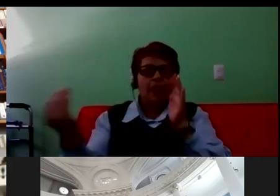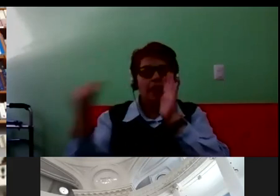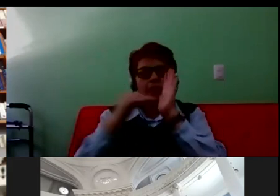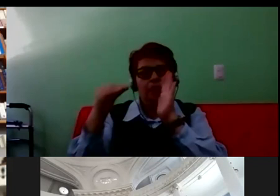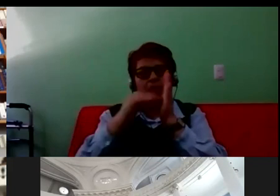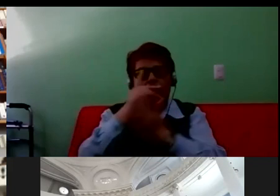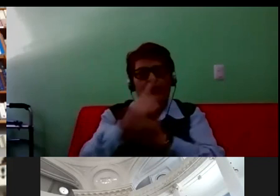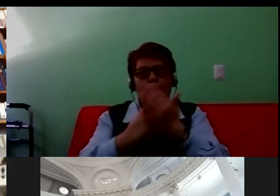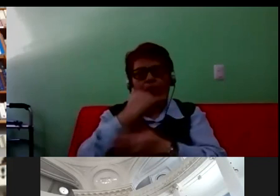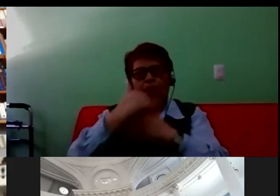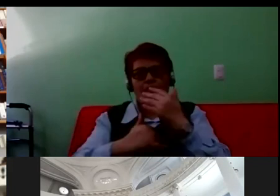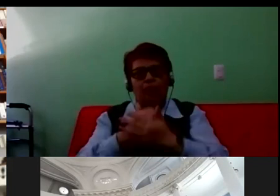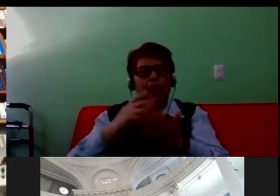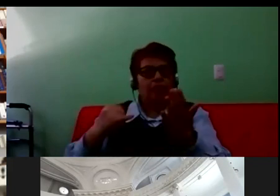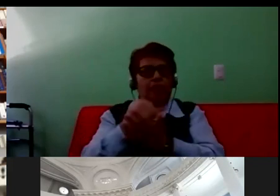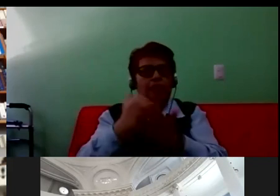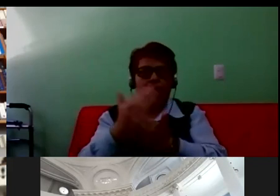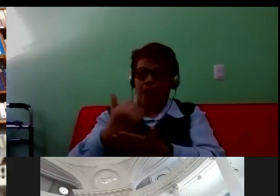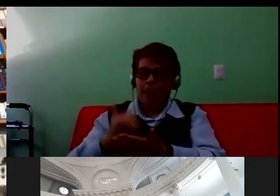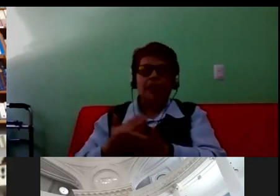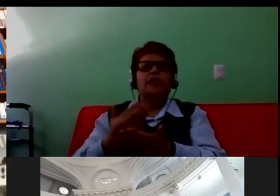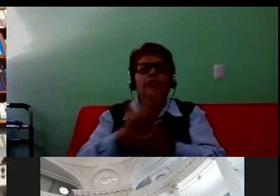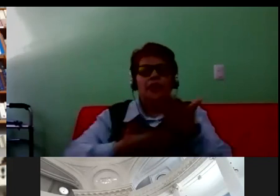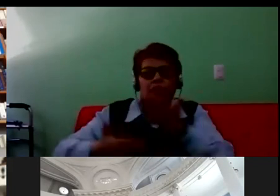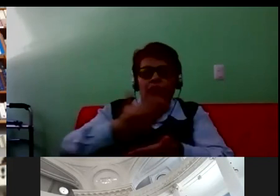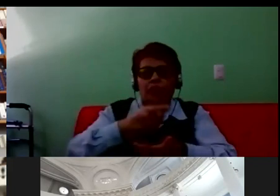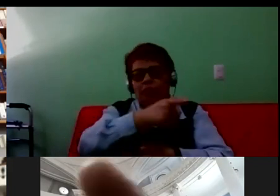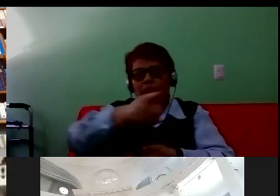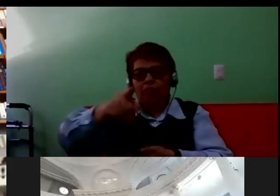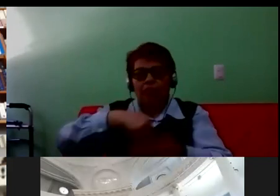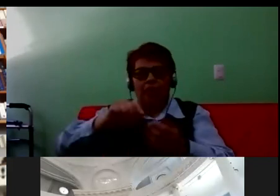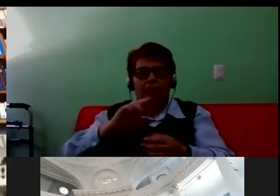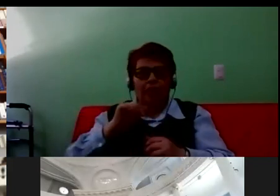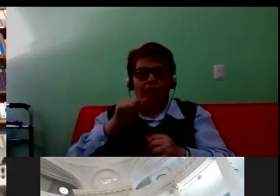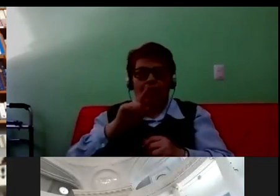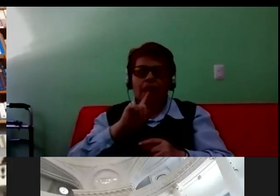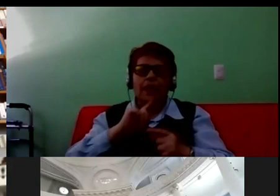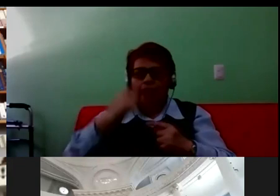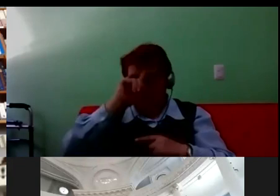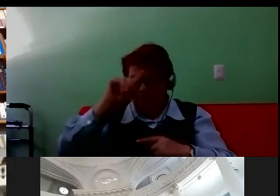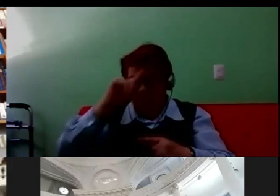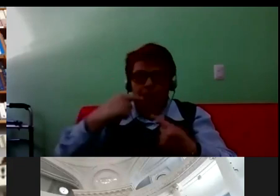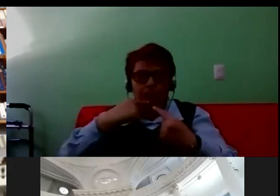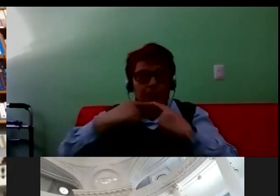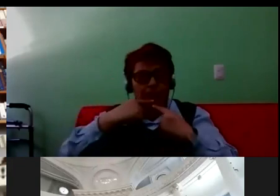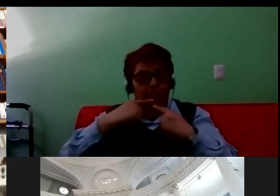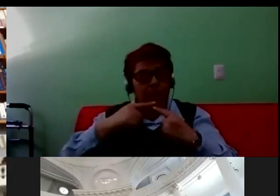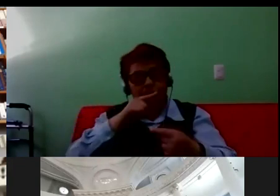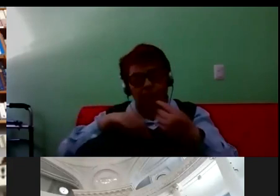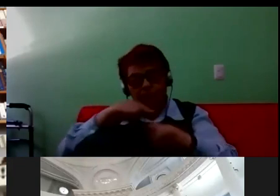al proyecto de dictamen que también de manera previa fue sociabilizado entre sus asesores y asesoras.